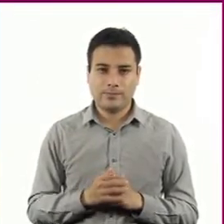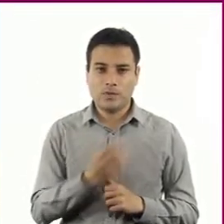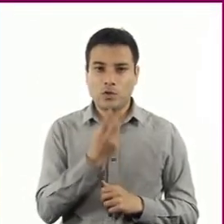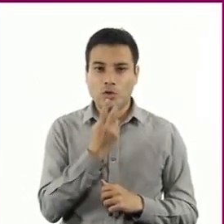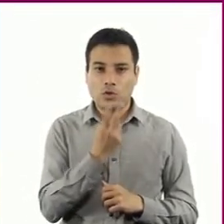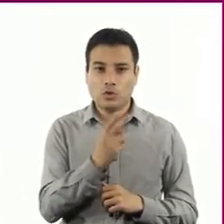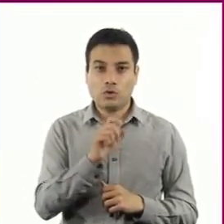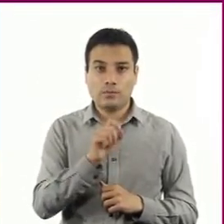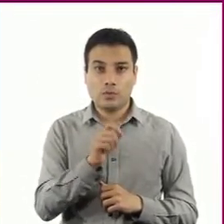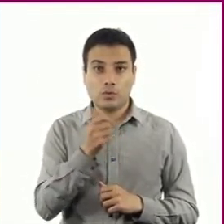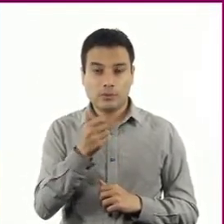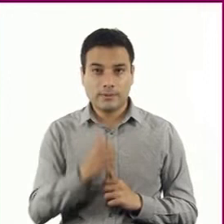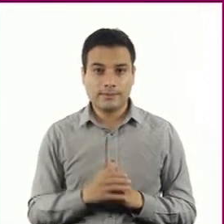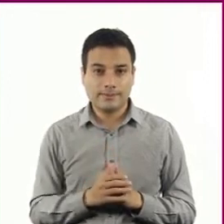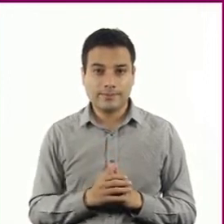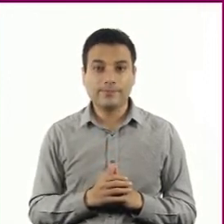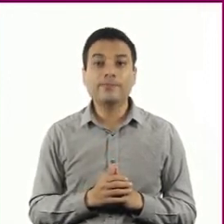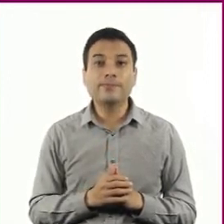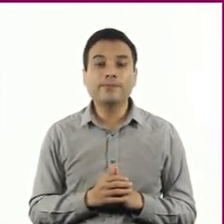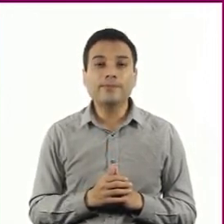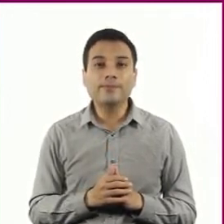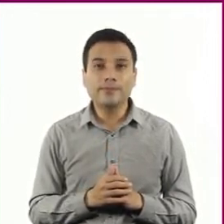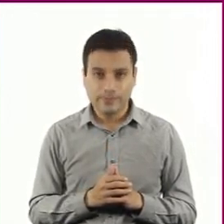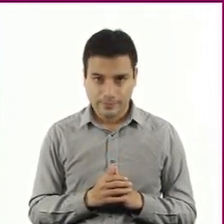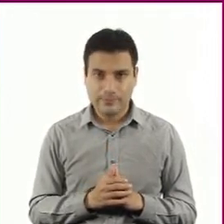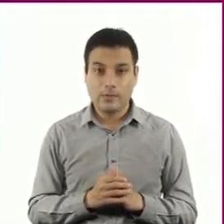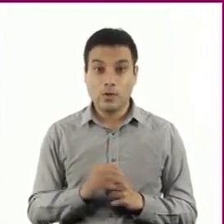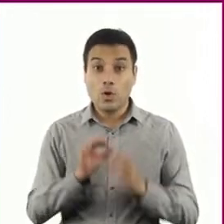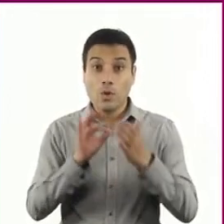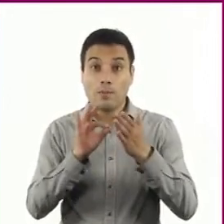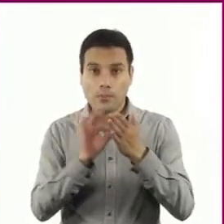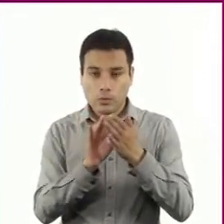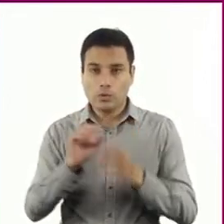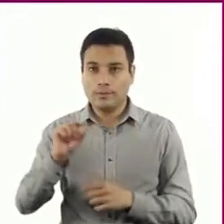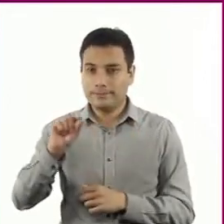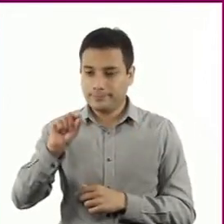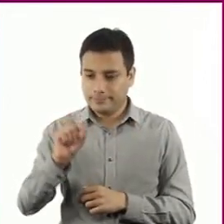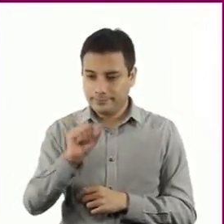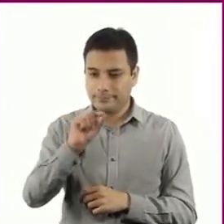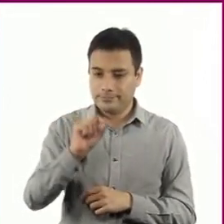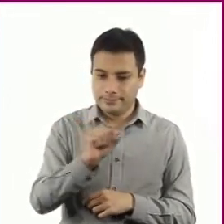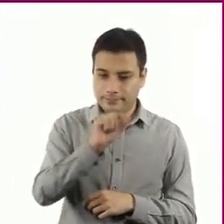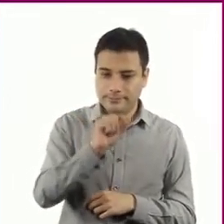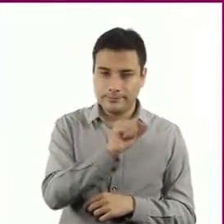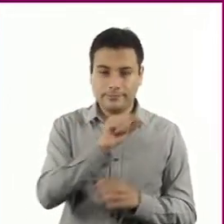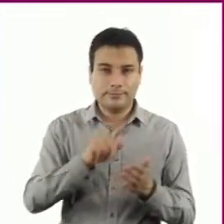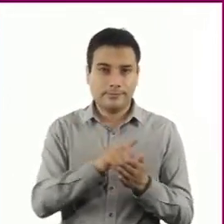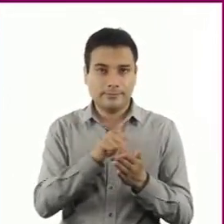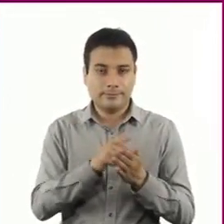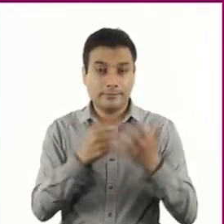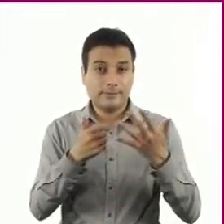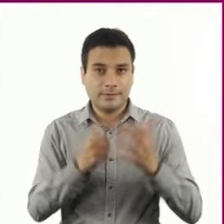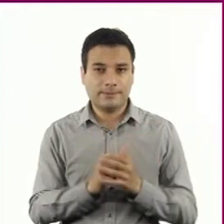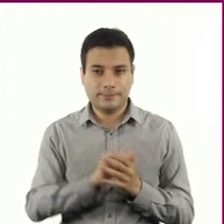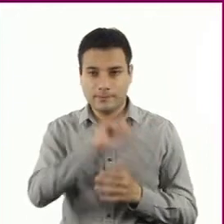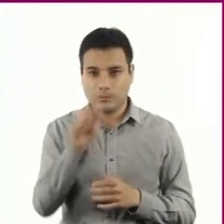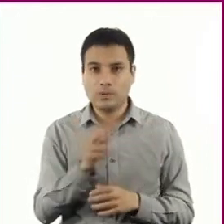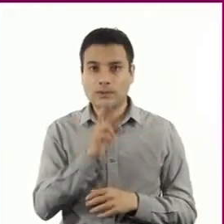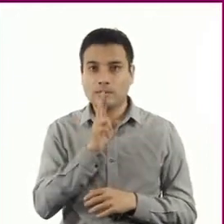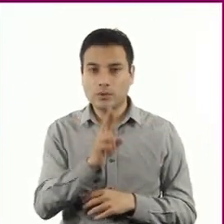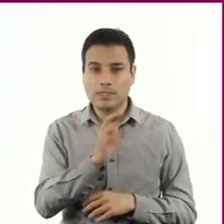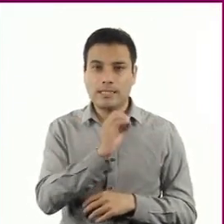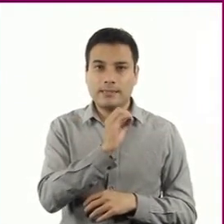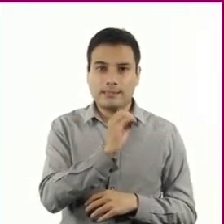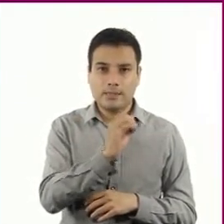2.6 recorremos el punto decimal 6 cifras a la izquierda, que es el exponente de 10, para obtener el cociente 26